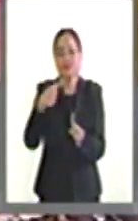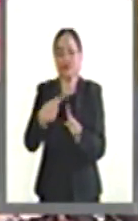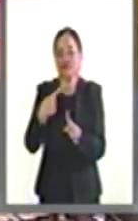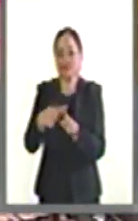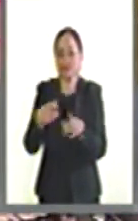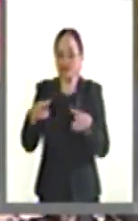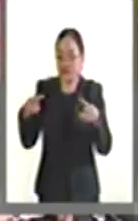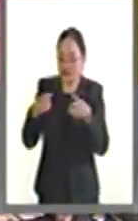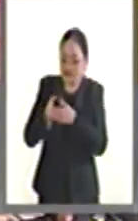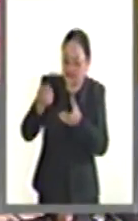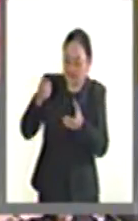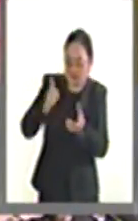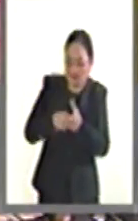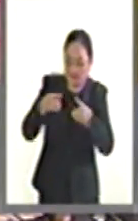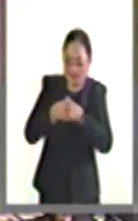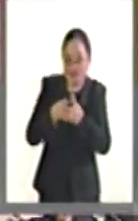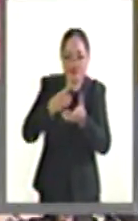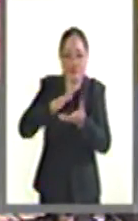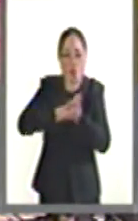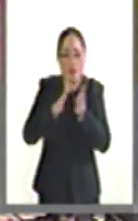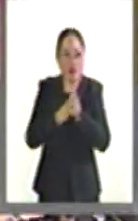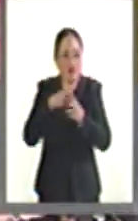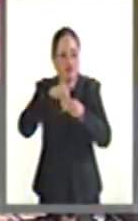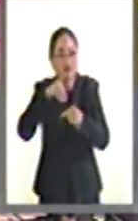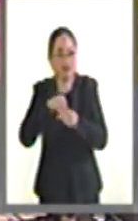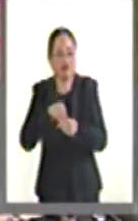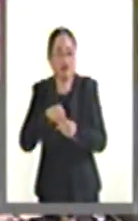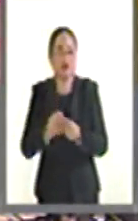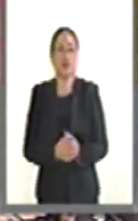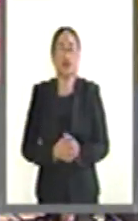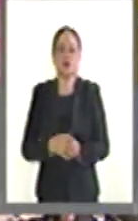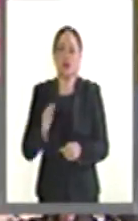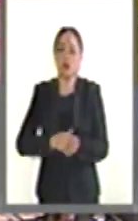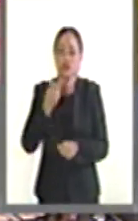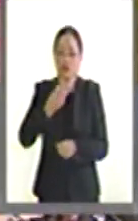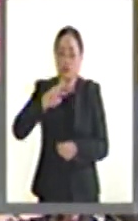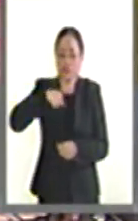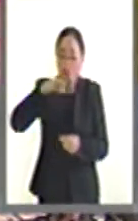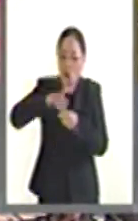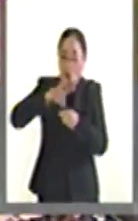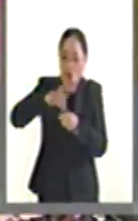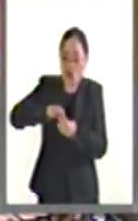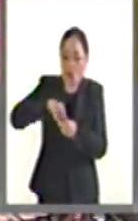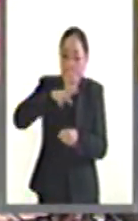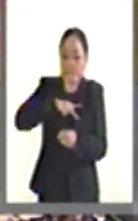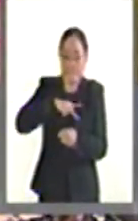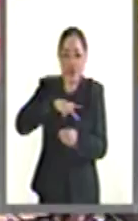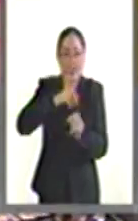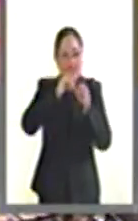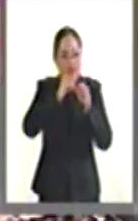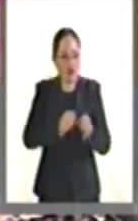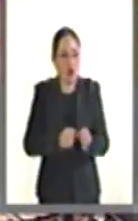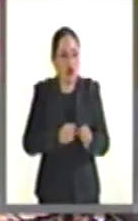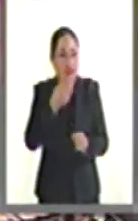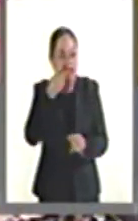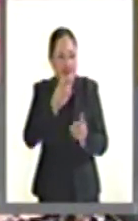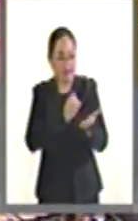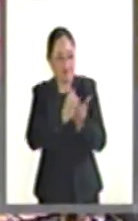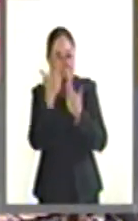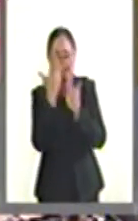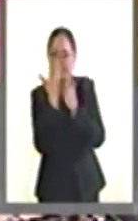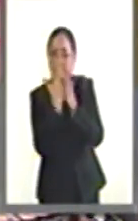desde Bucareli. Con base en esto, presento mi voto particular en contra de este